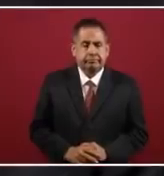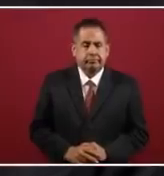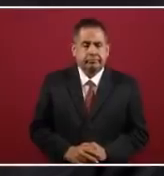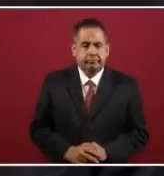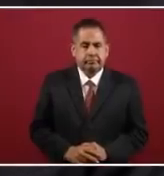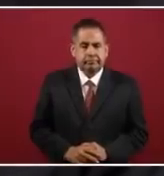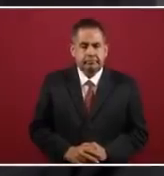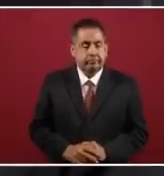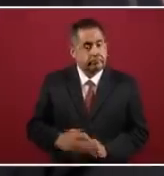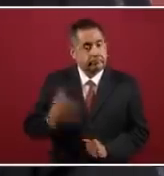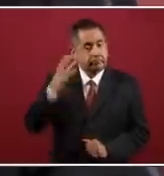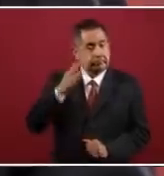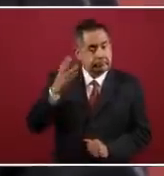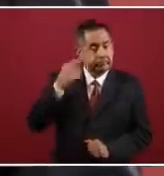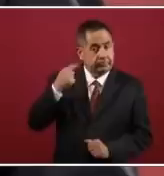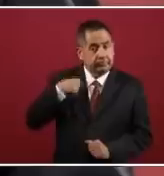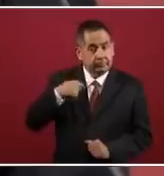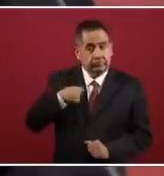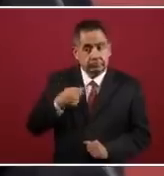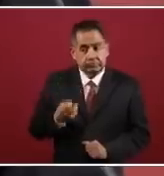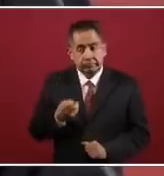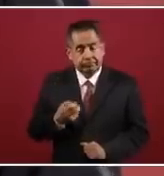Yo padecí